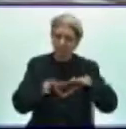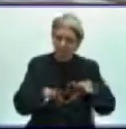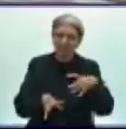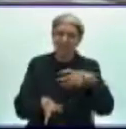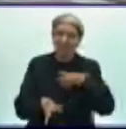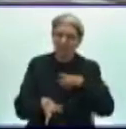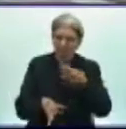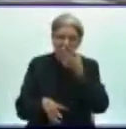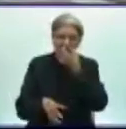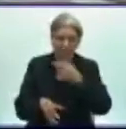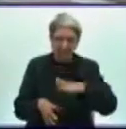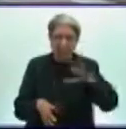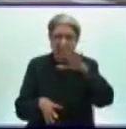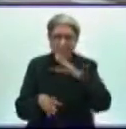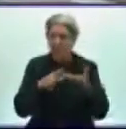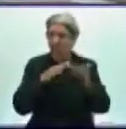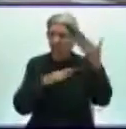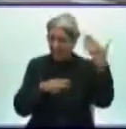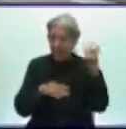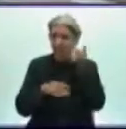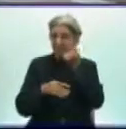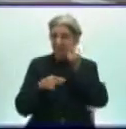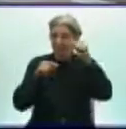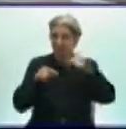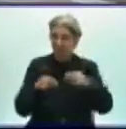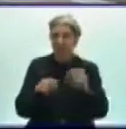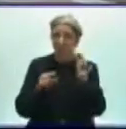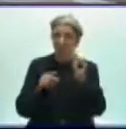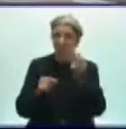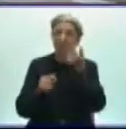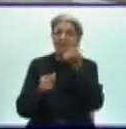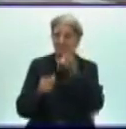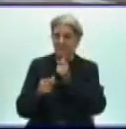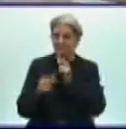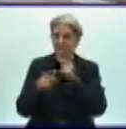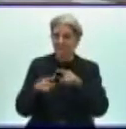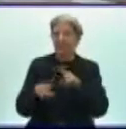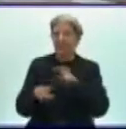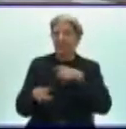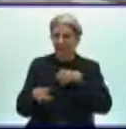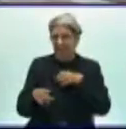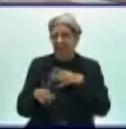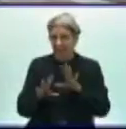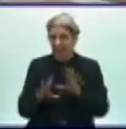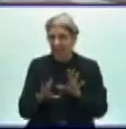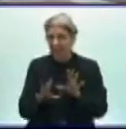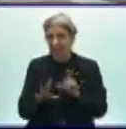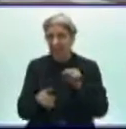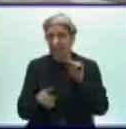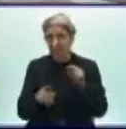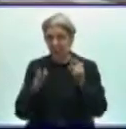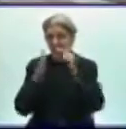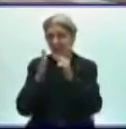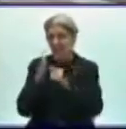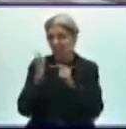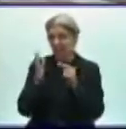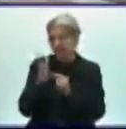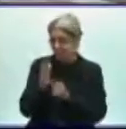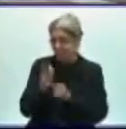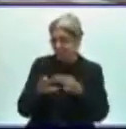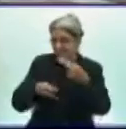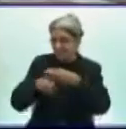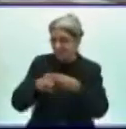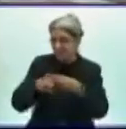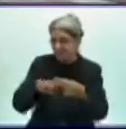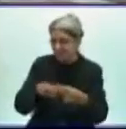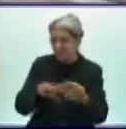posee y poseía en aquel momento. Por eso es importante que ustedes conozcan estos elementos de la historia del mundo y